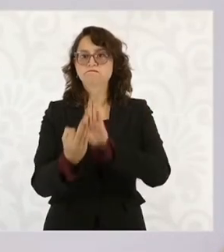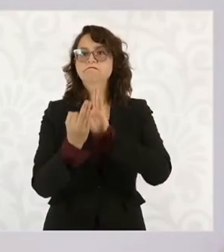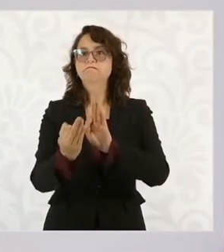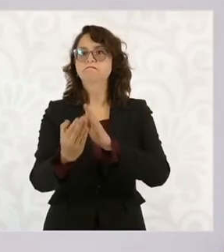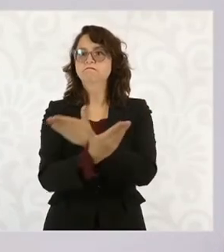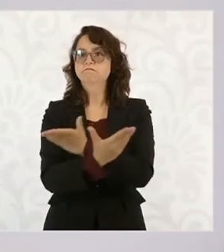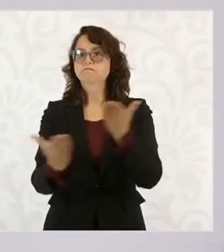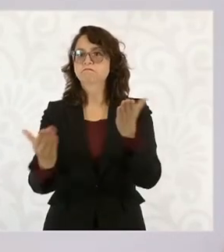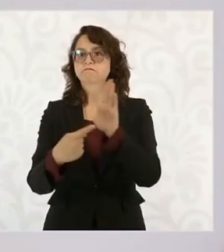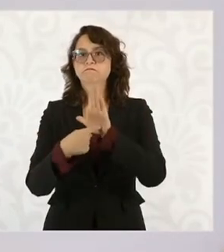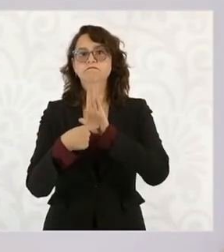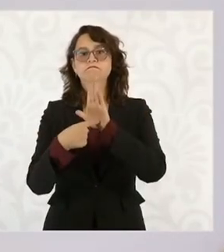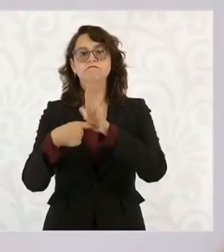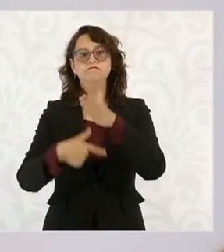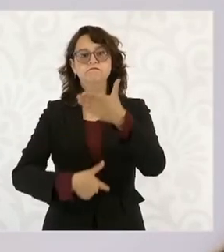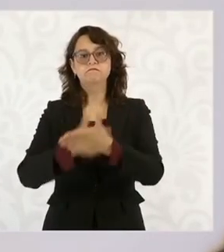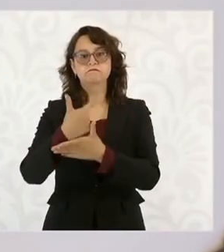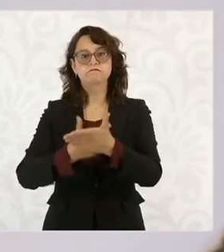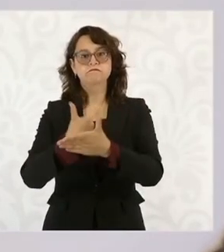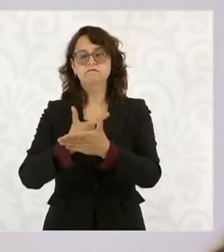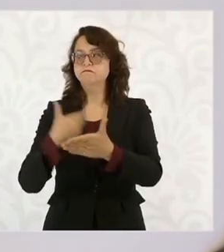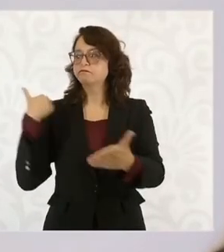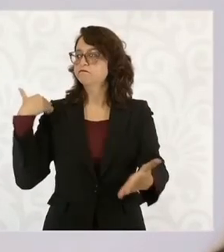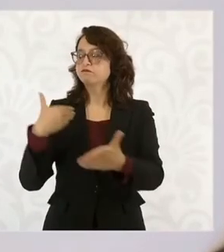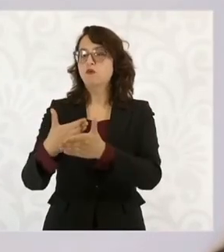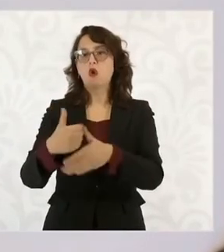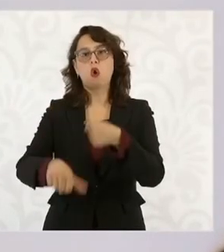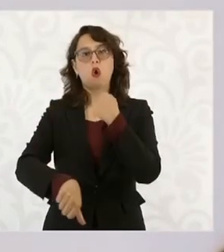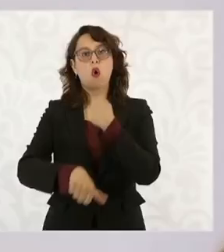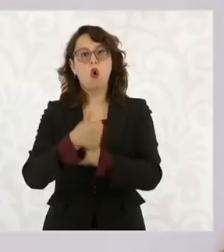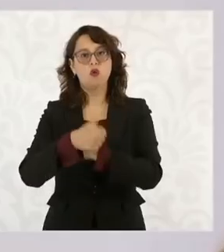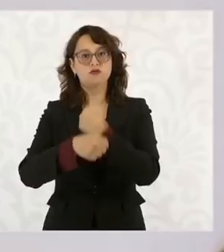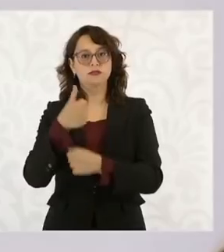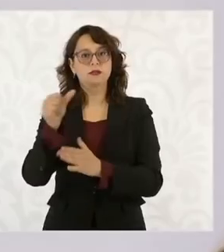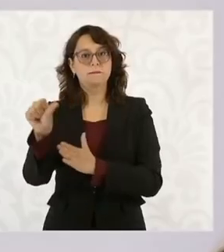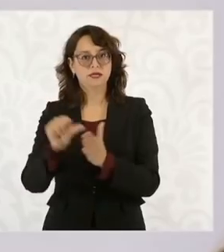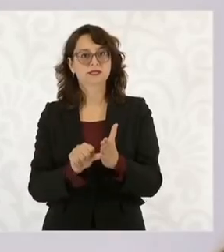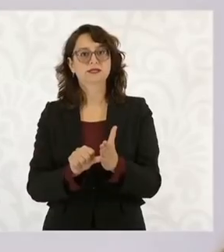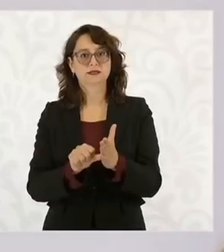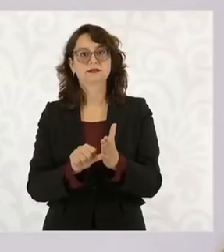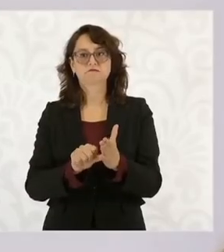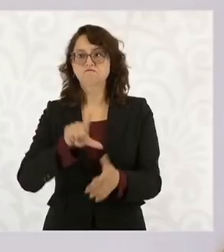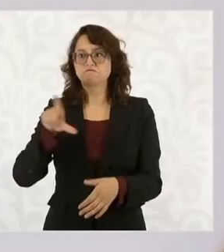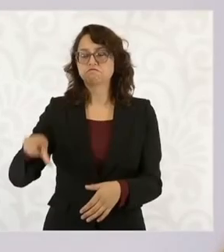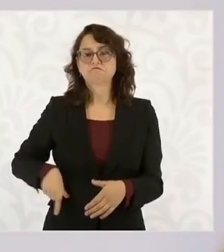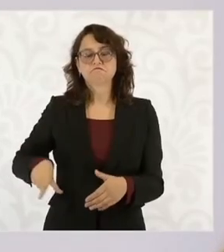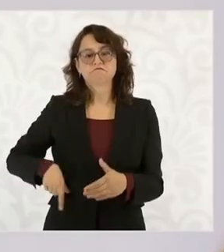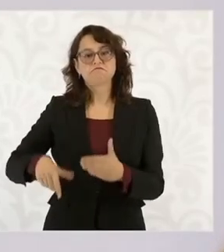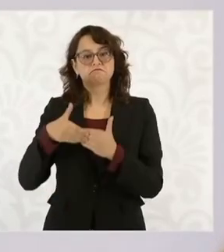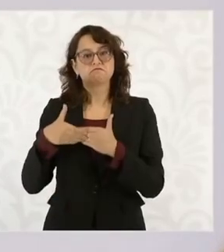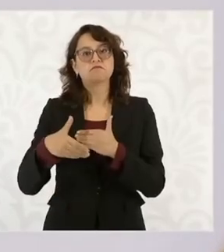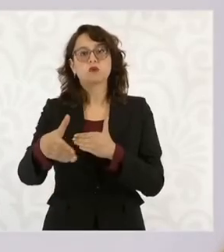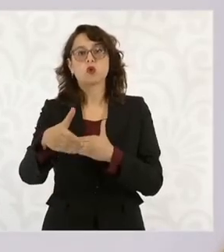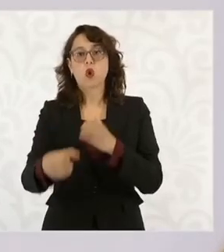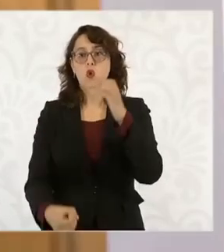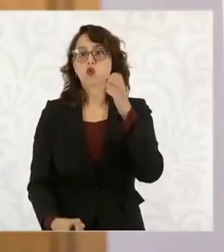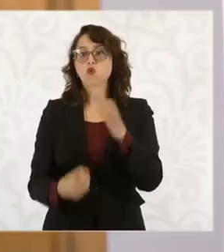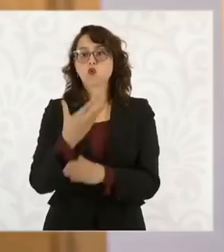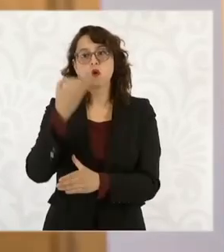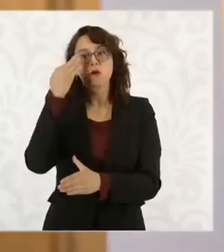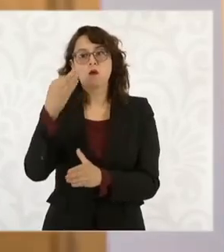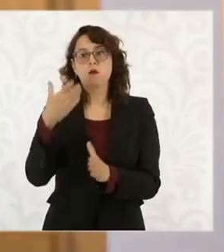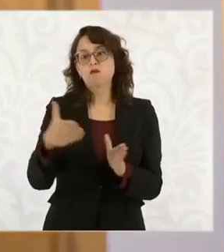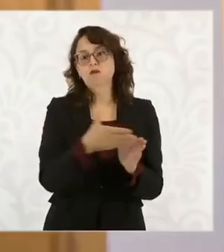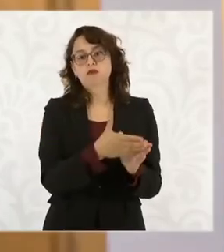gobierno, en el inicio de una nueva etapa de la transformación nacional. Lo